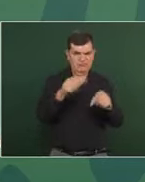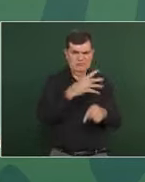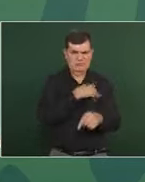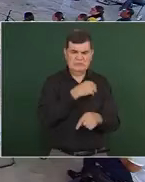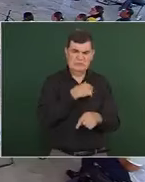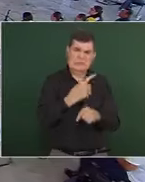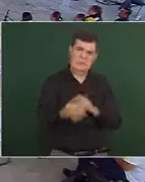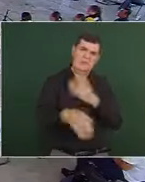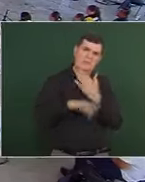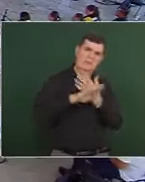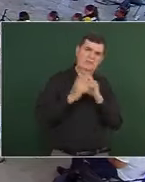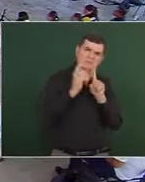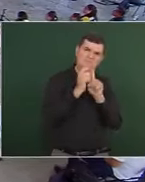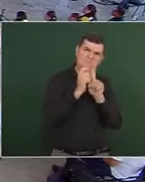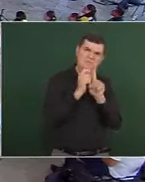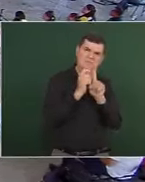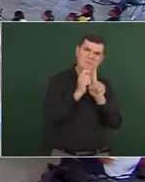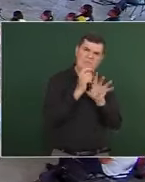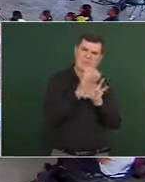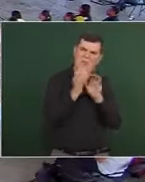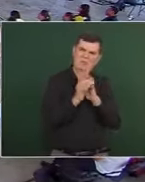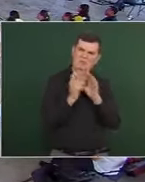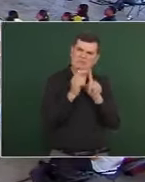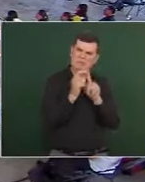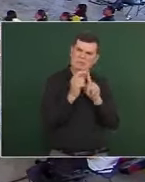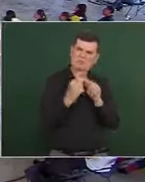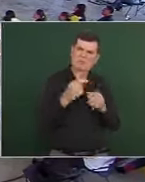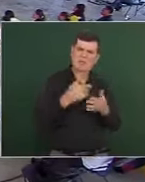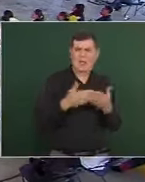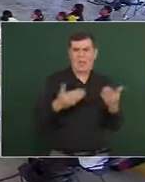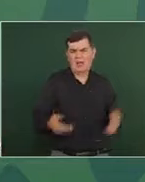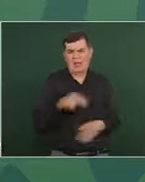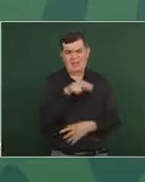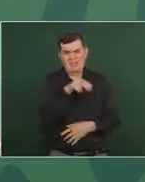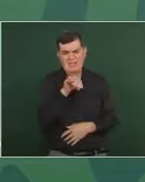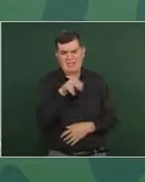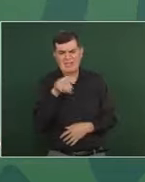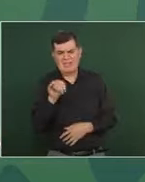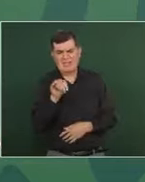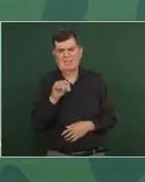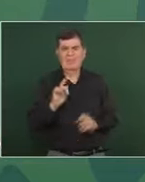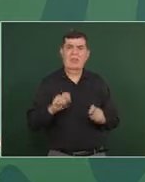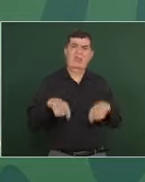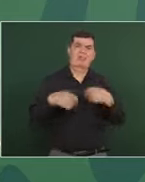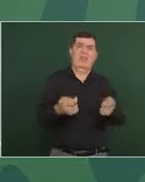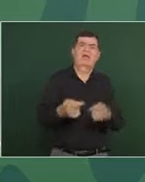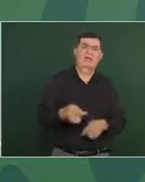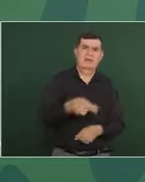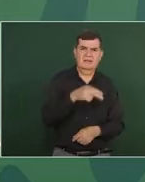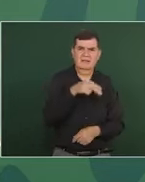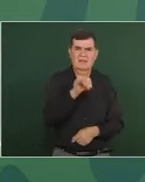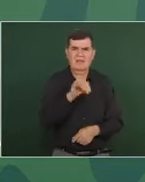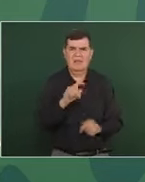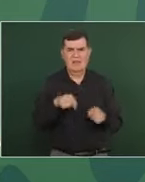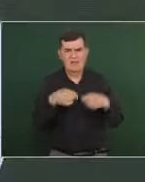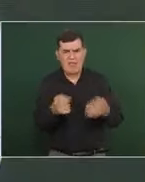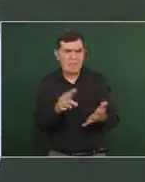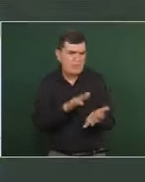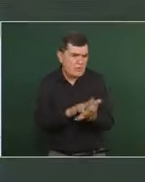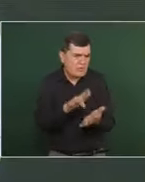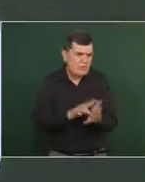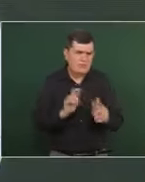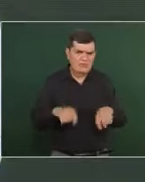hizo una crítica, ¿no?, que ahora a los ninis se les daba apoyo.